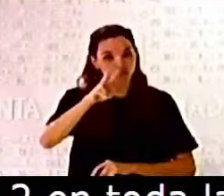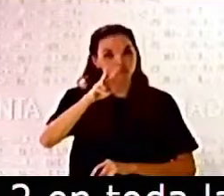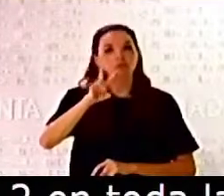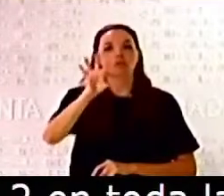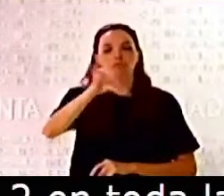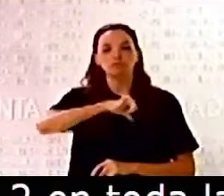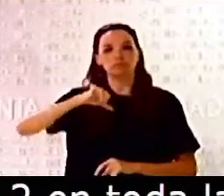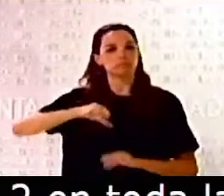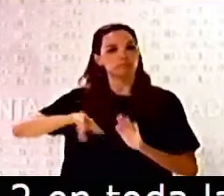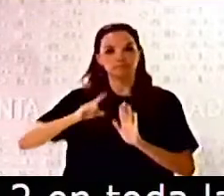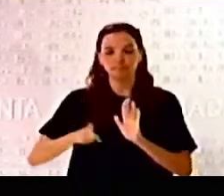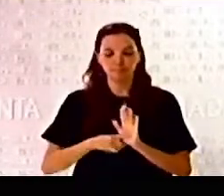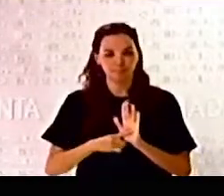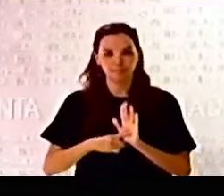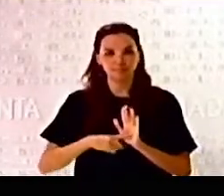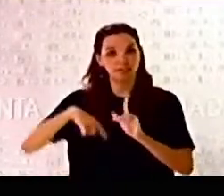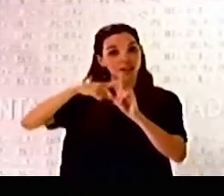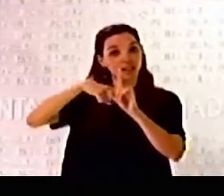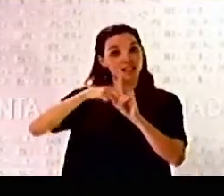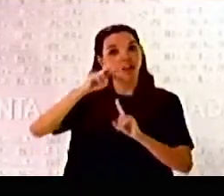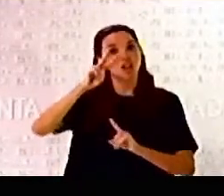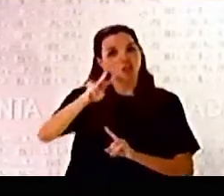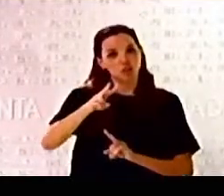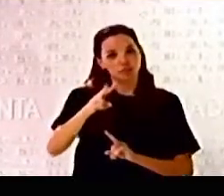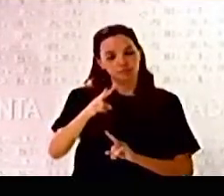Es un nivel de alerta 2 atenuado.